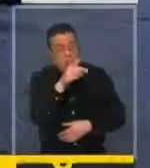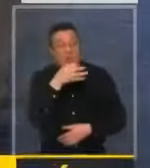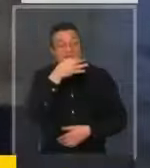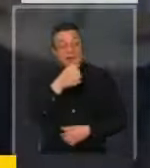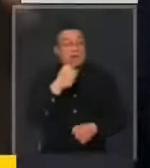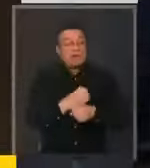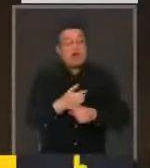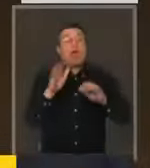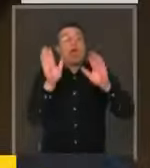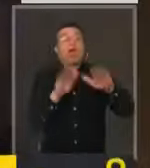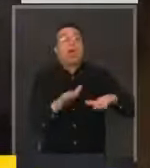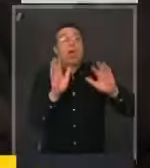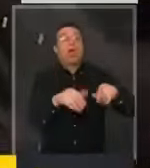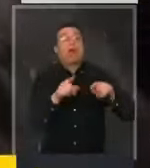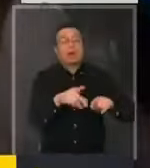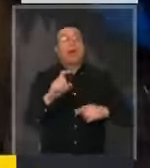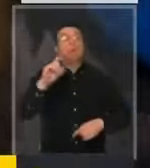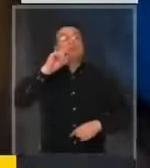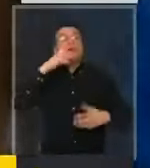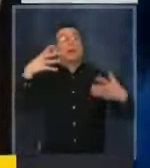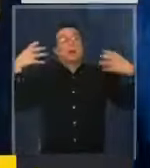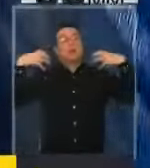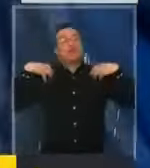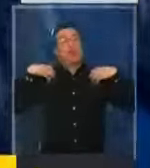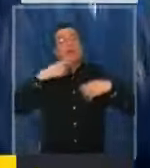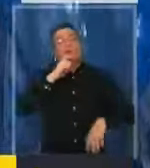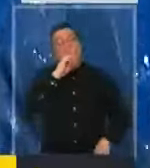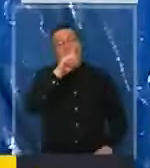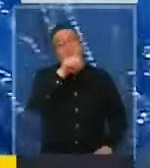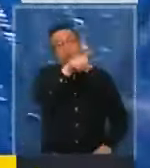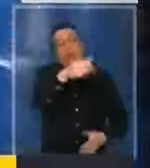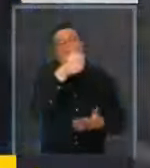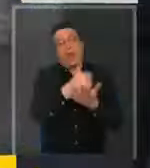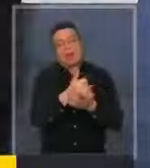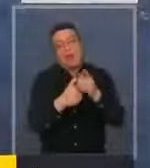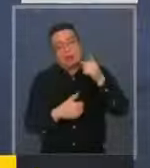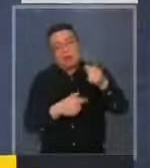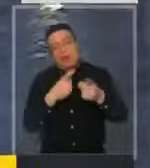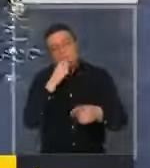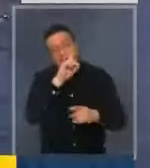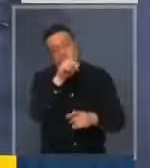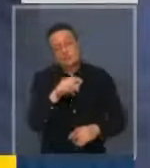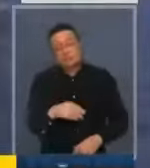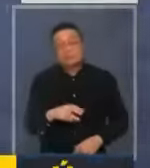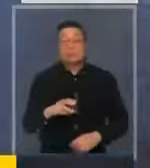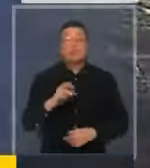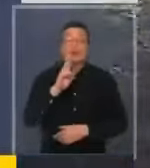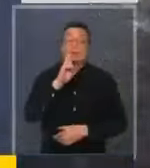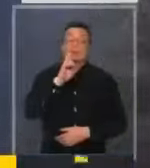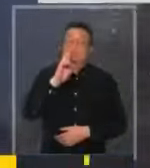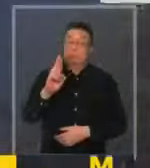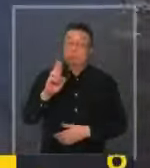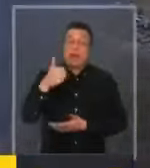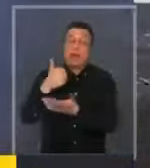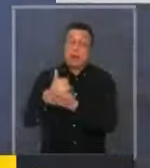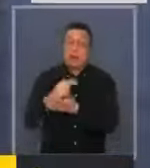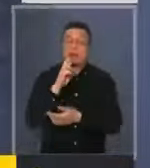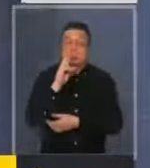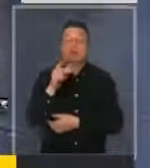finalmente que se dé esta condición ahí particularmente en esa zona de Lampa? Sin duda que las administraciones anteriores,